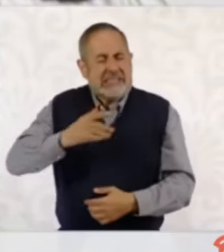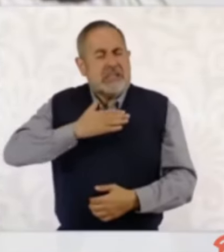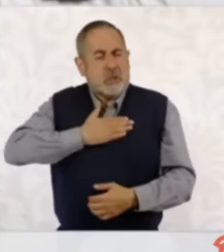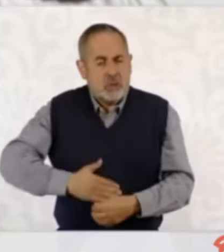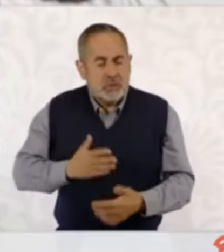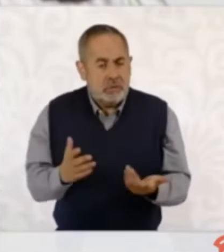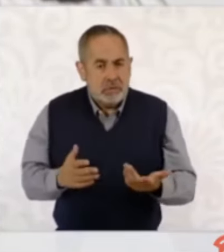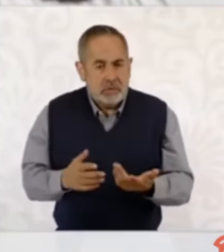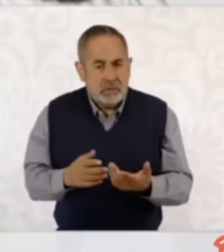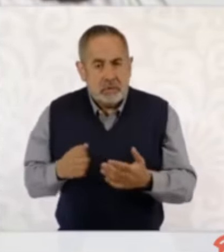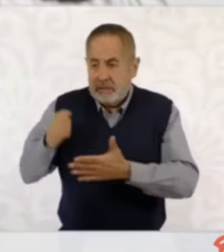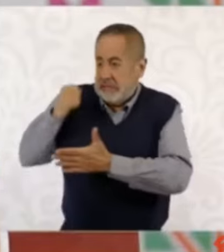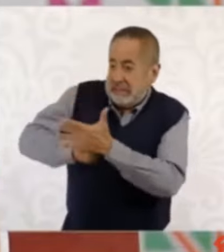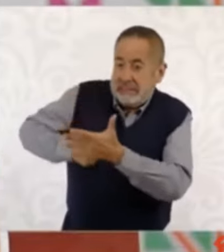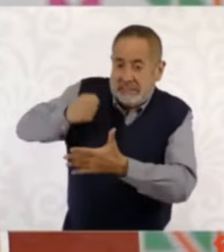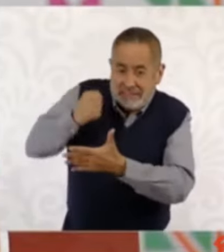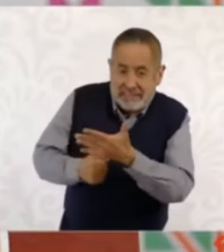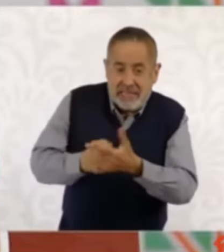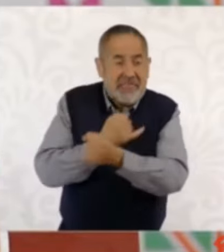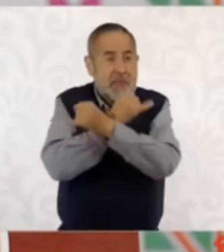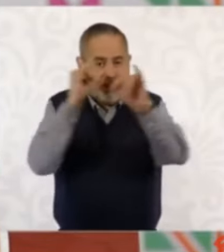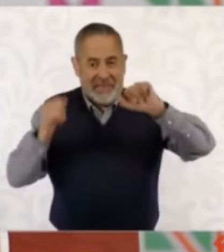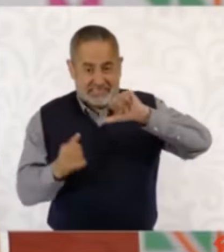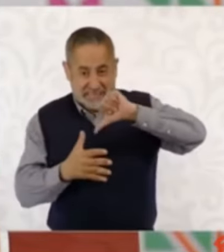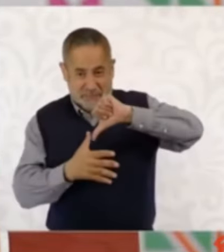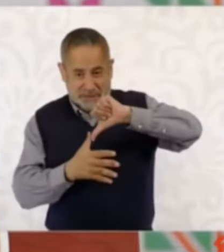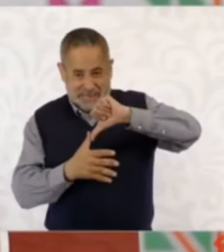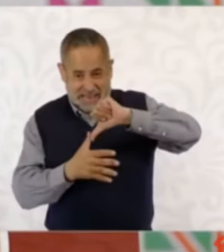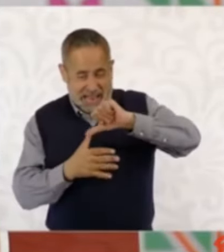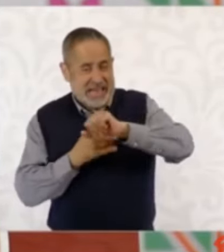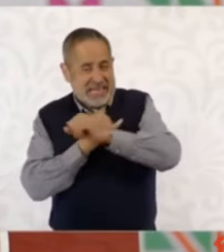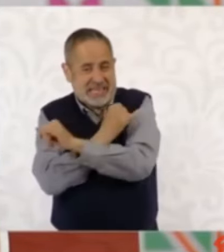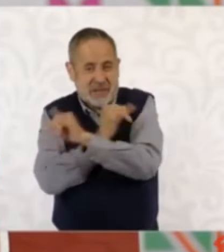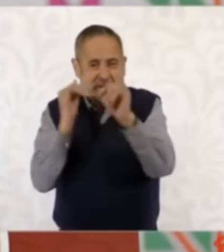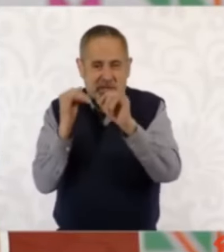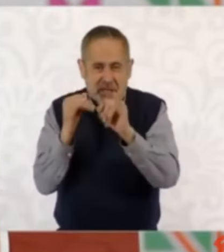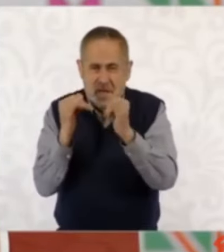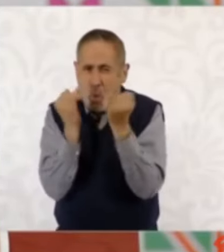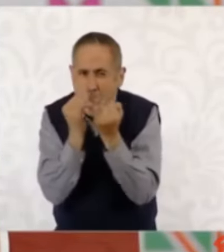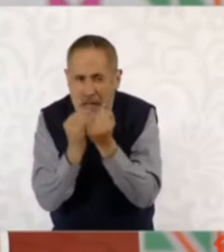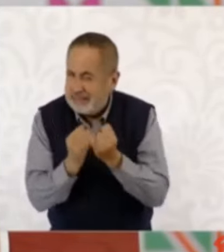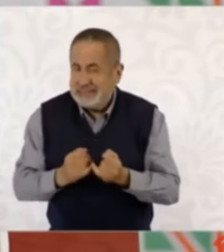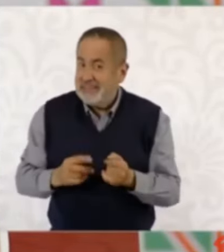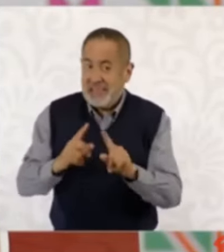No todos los movimientos de independencia en América tuvieron las dos